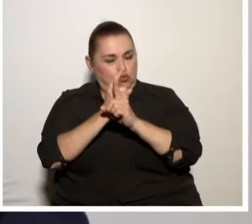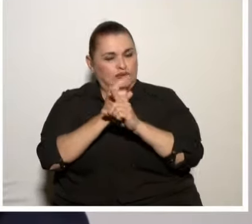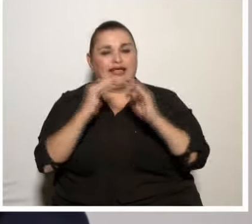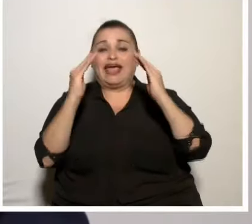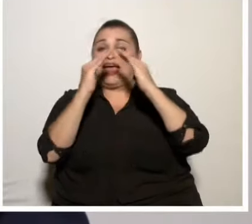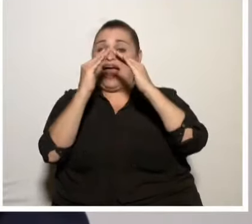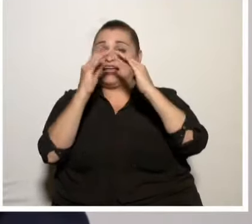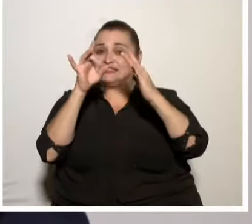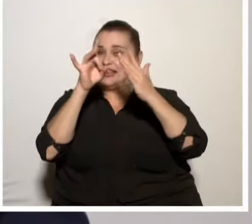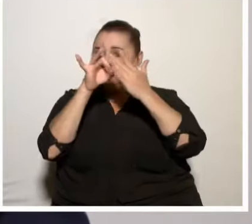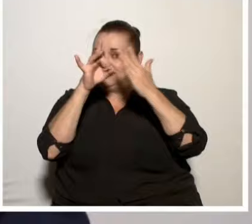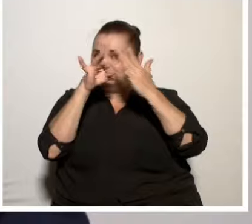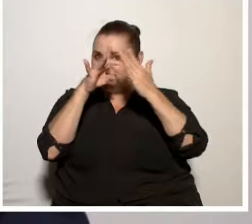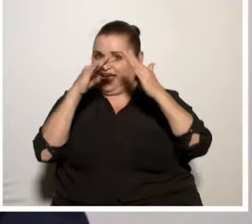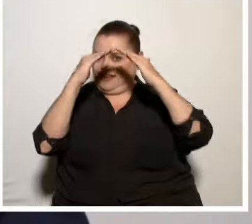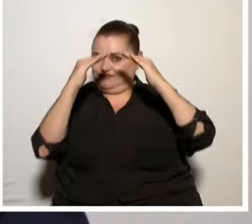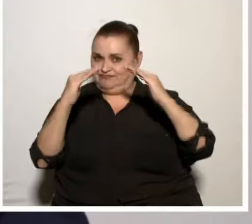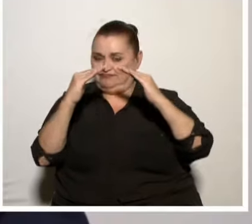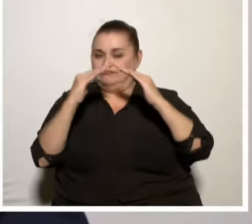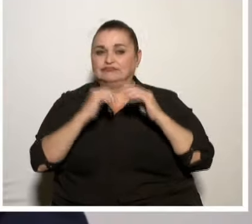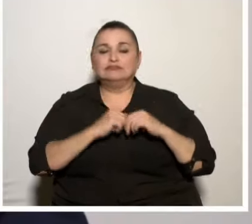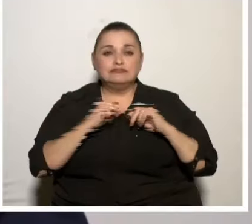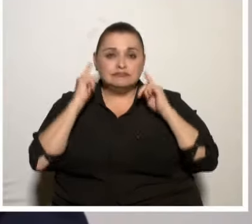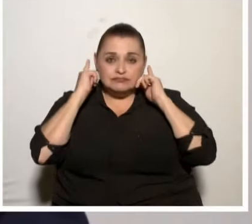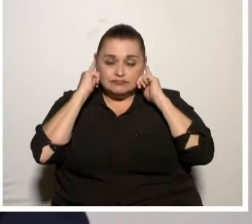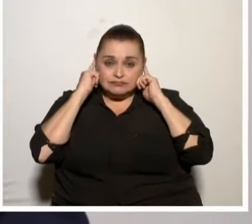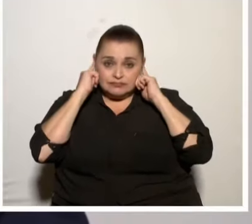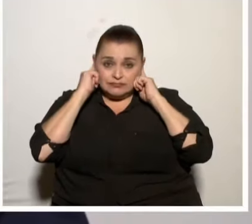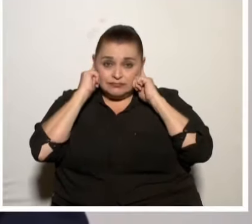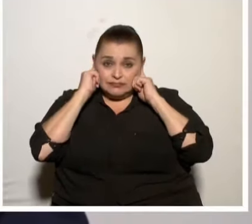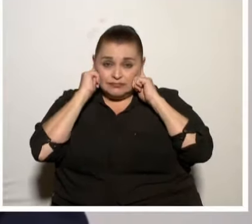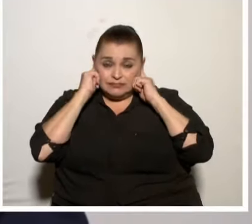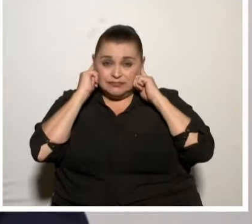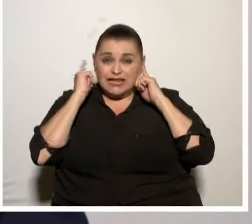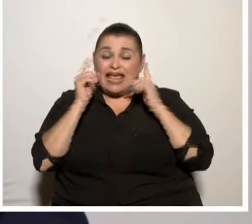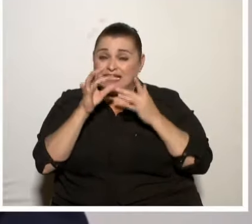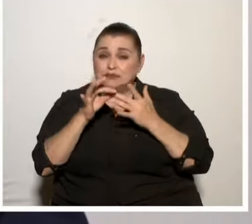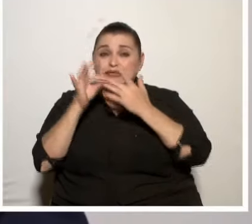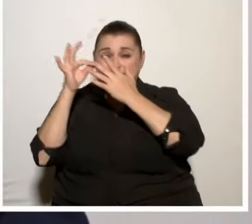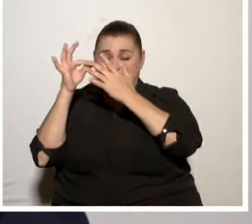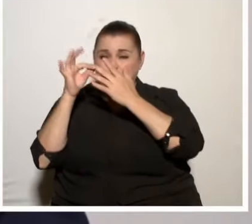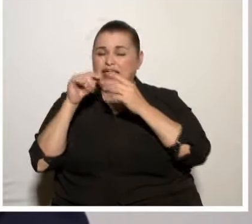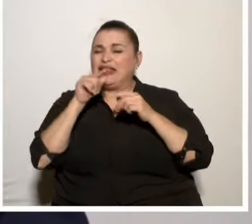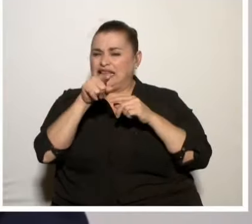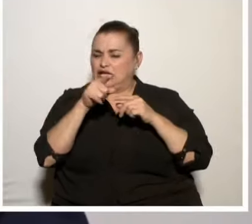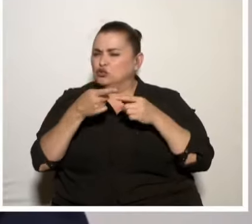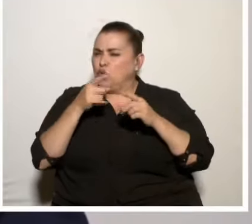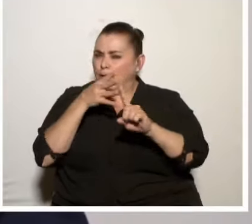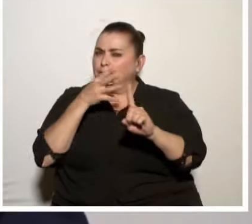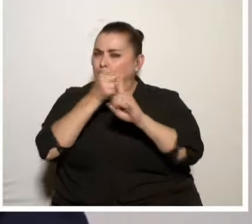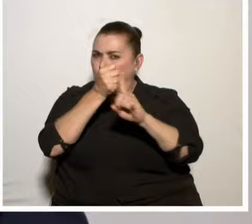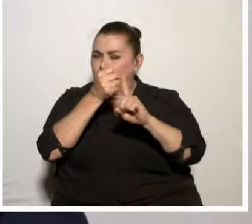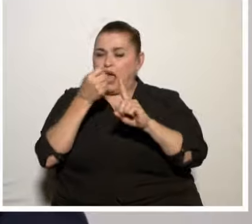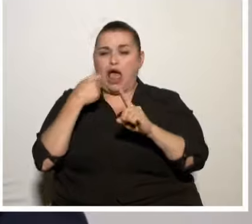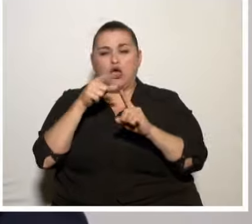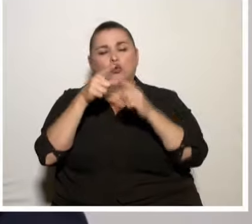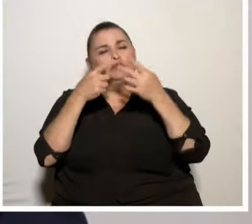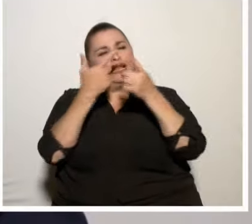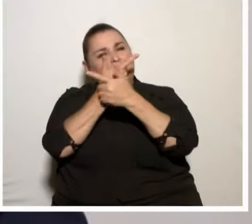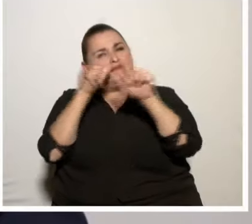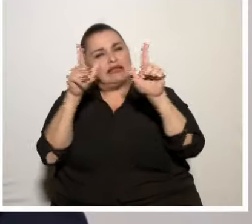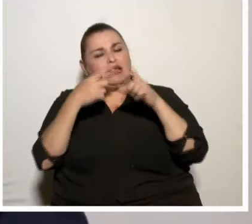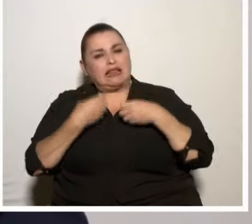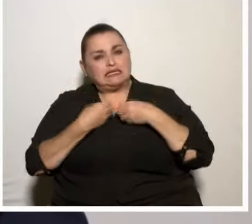cristal. Las últimas administraciones han sido especialmente perversas en torno a la libertad de